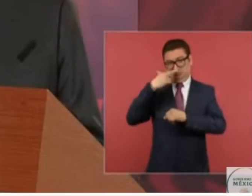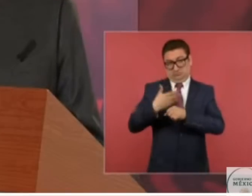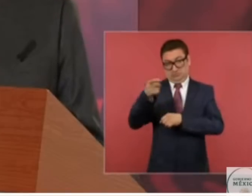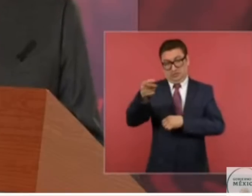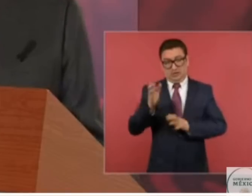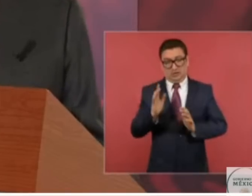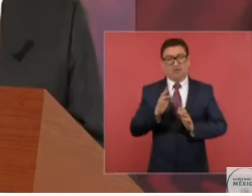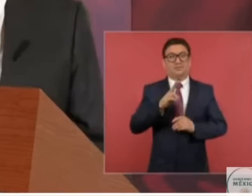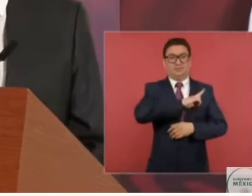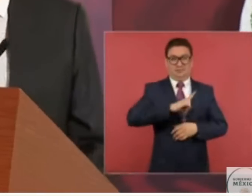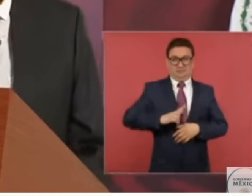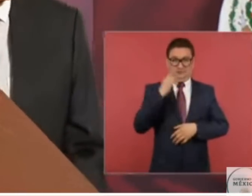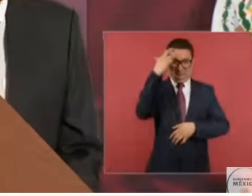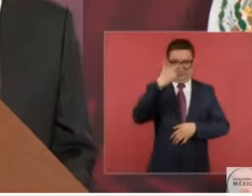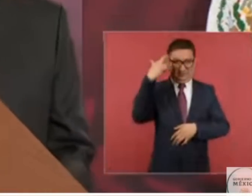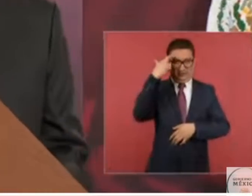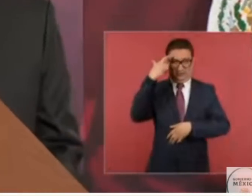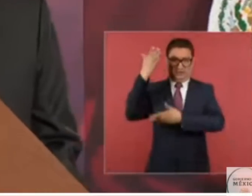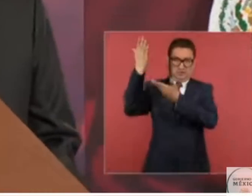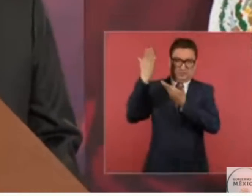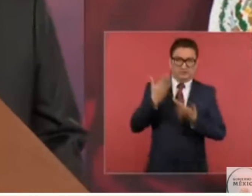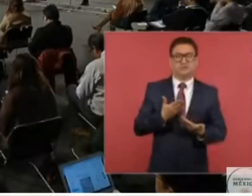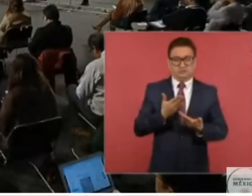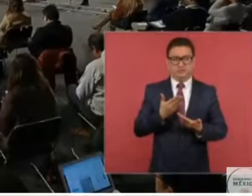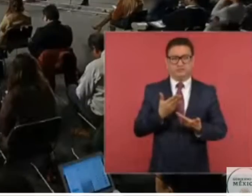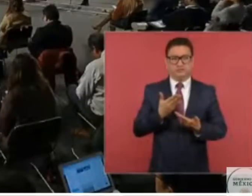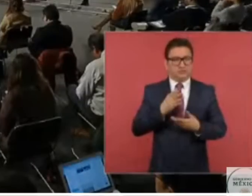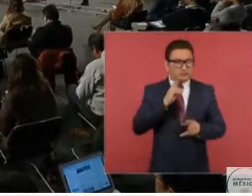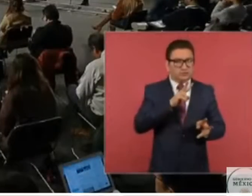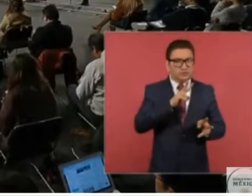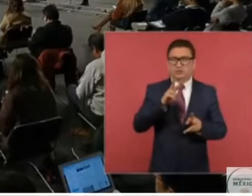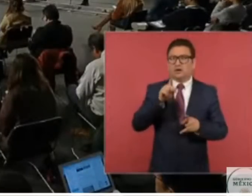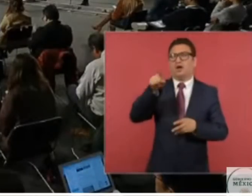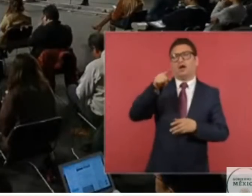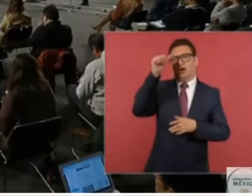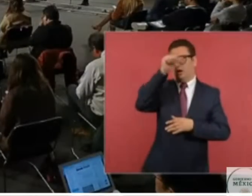virrey llega y mete a la cárcel al arzobispo.